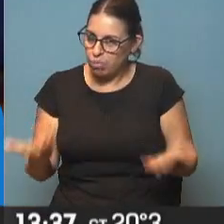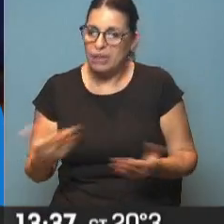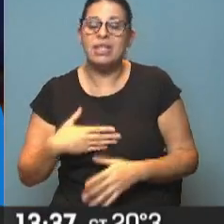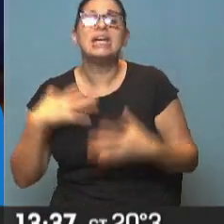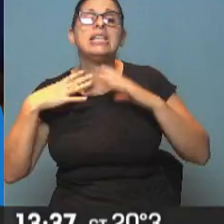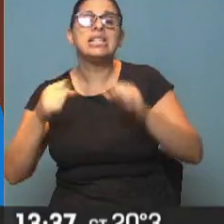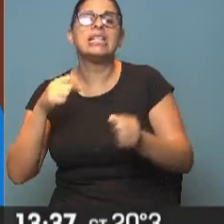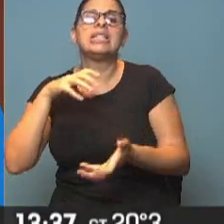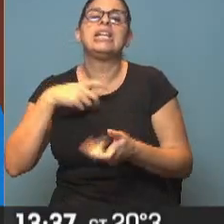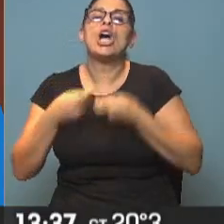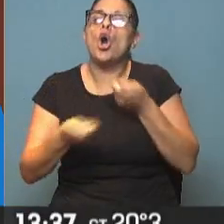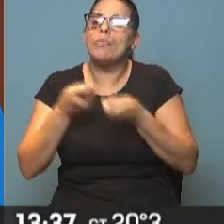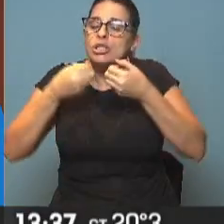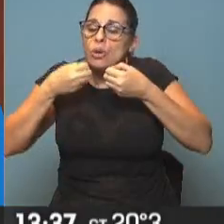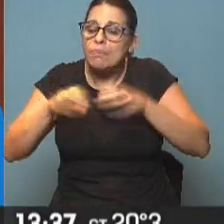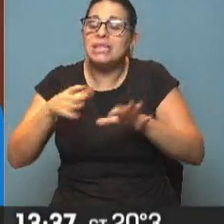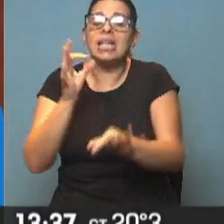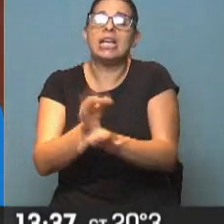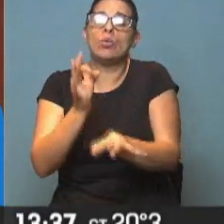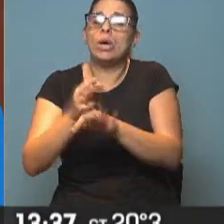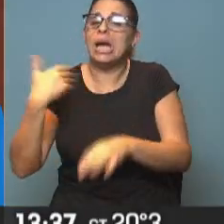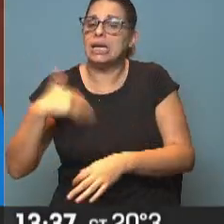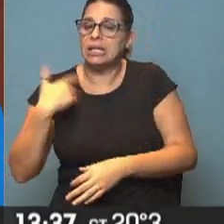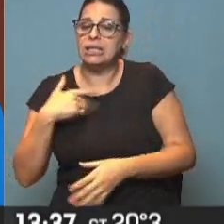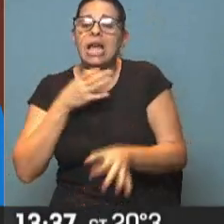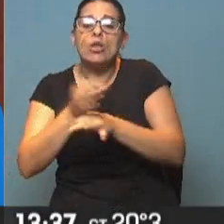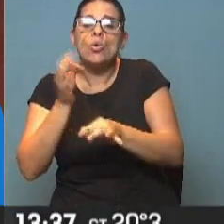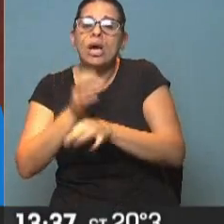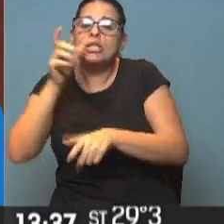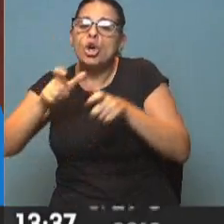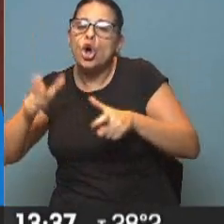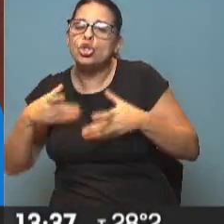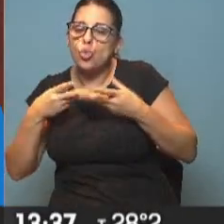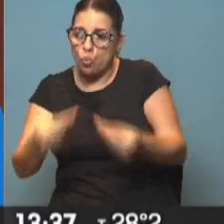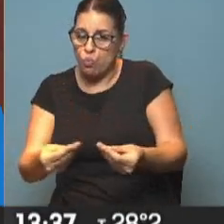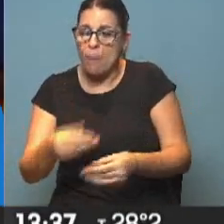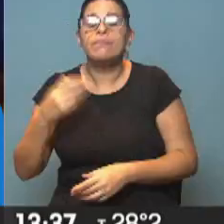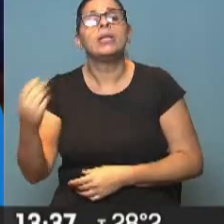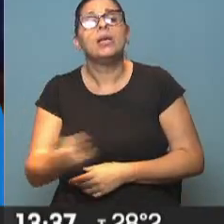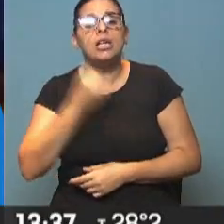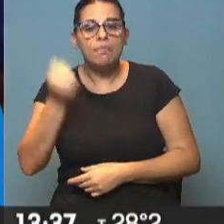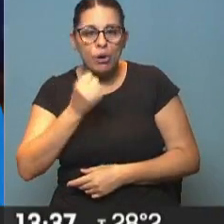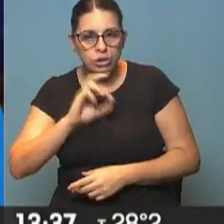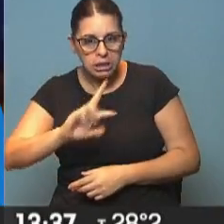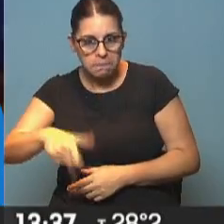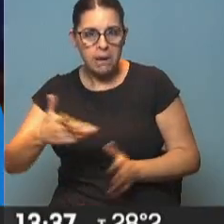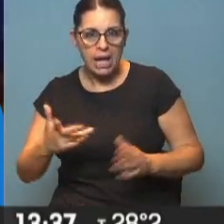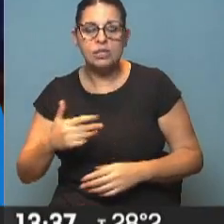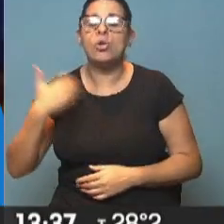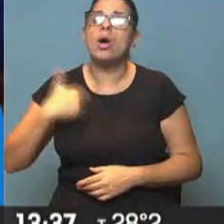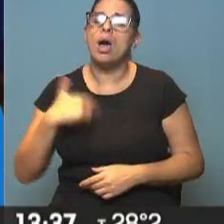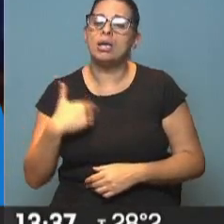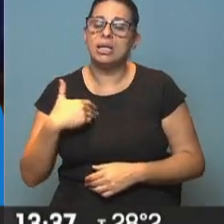secretaría de comercio acaba de poner en marcha la escuela argentina de educación en consumo para nosotros es un paso muy importante porque la